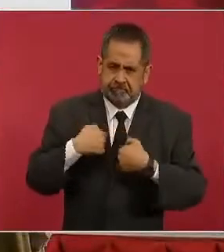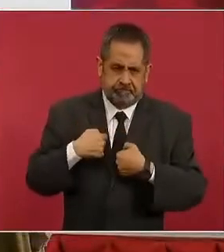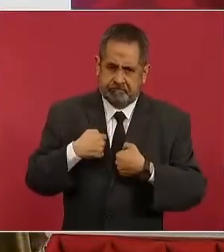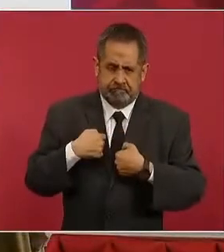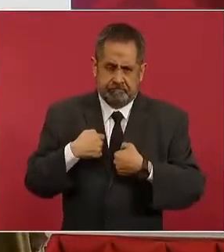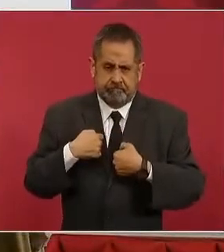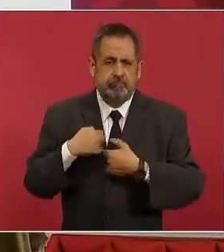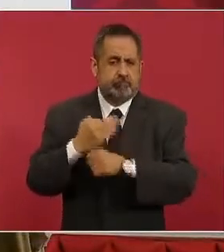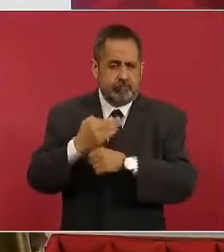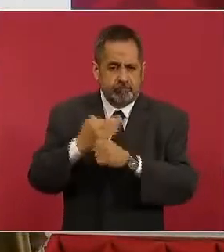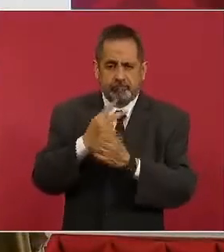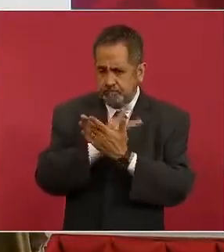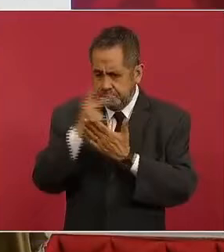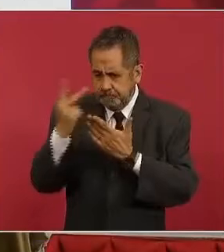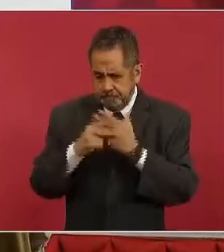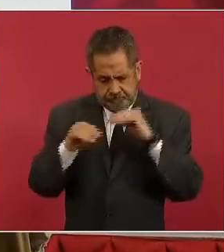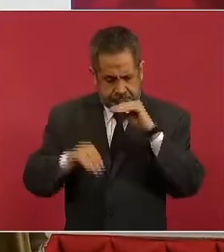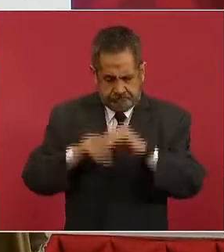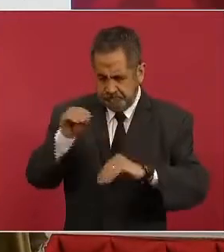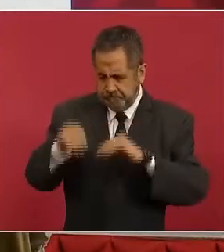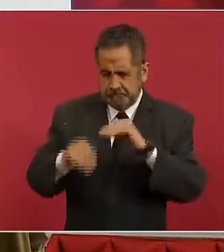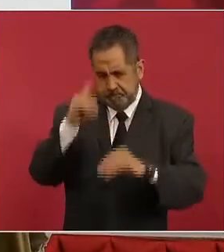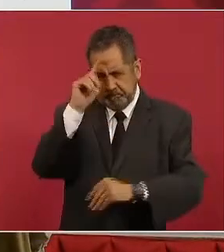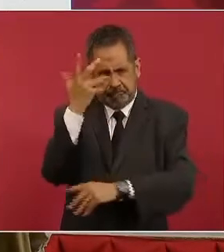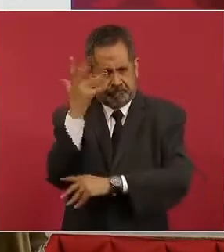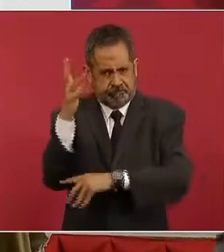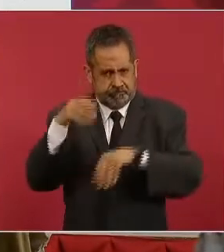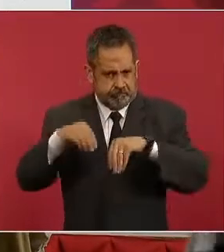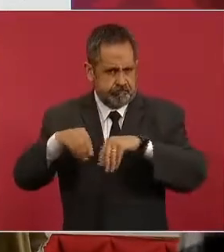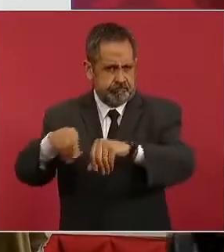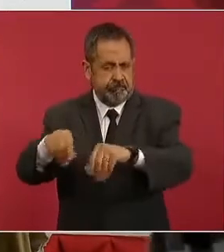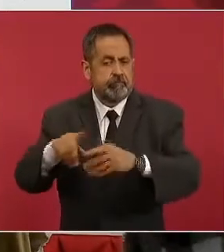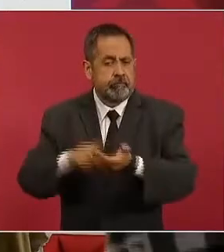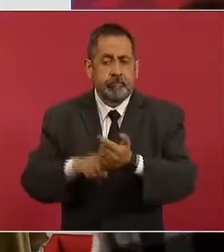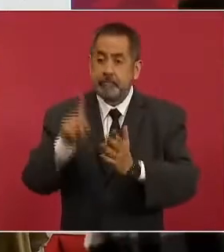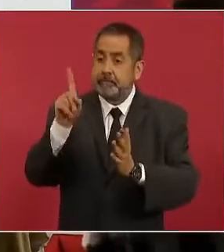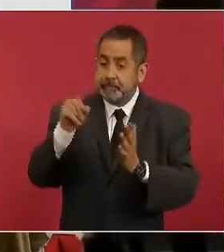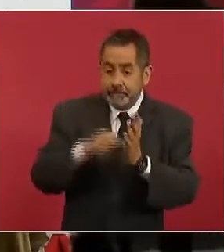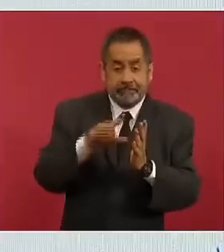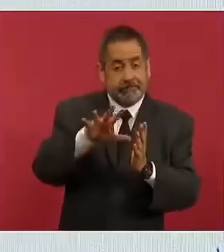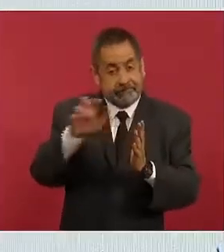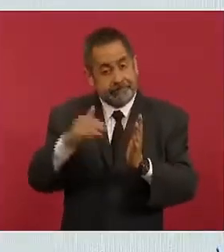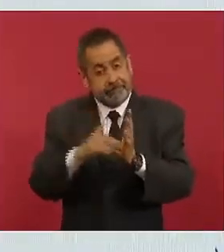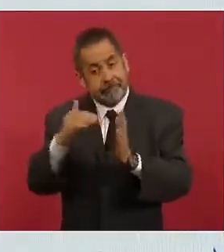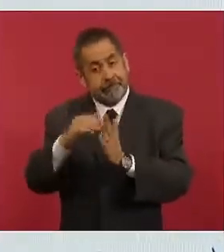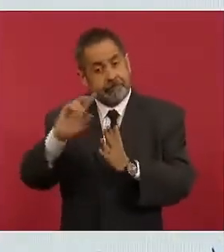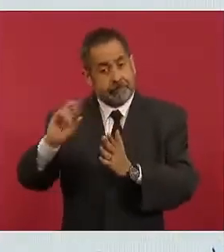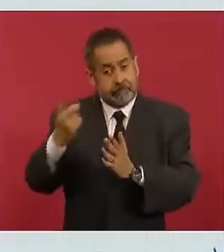que tenga un programa de reforestación con 1.500 millones de dólares.